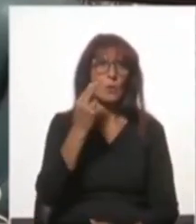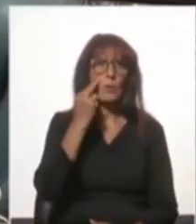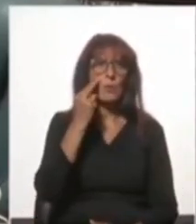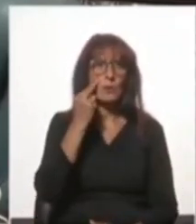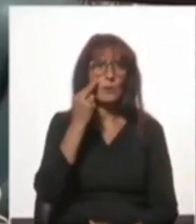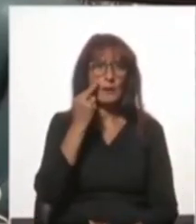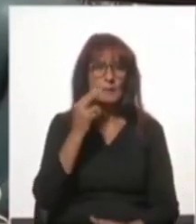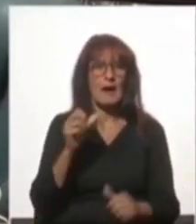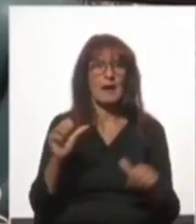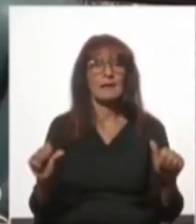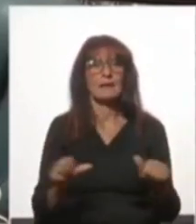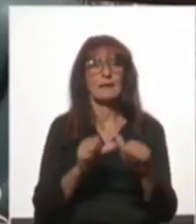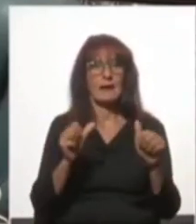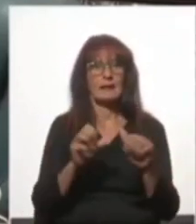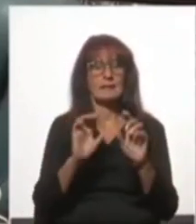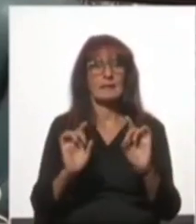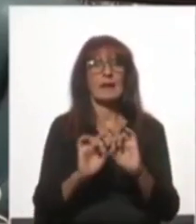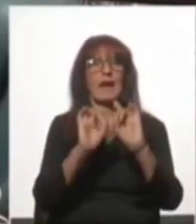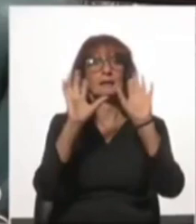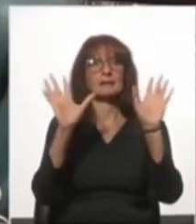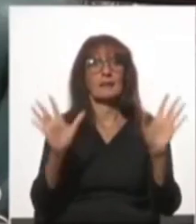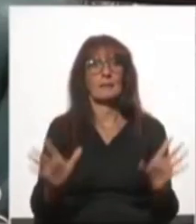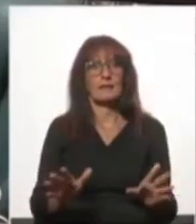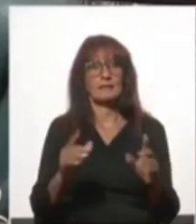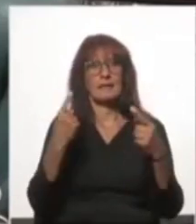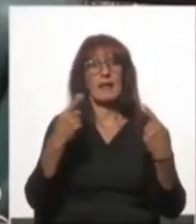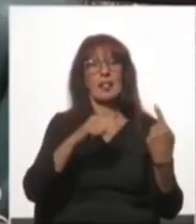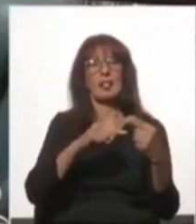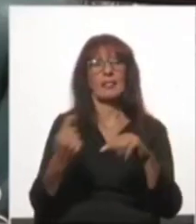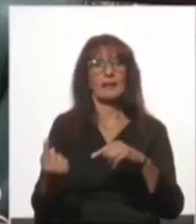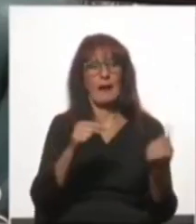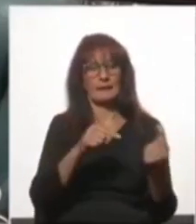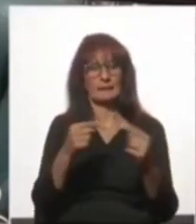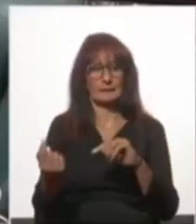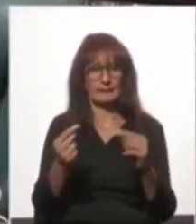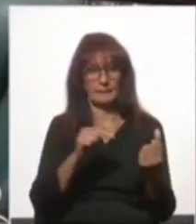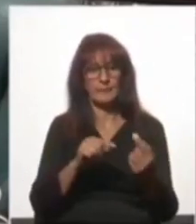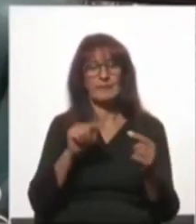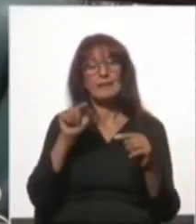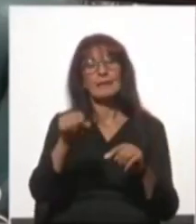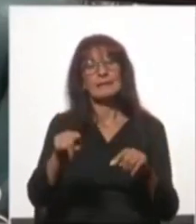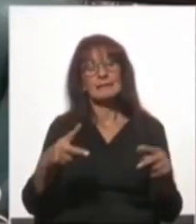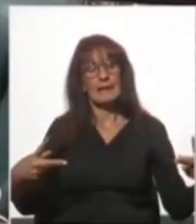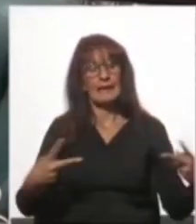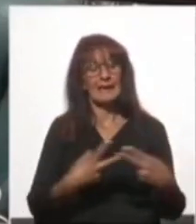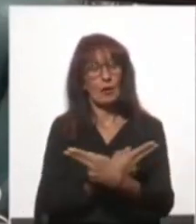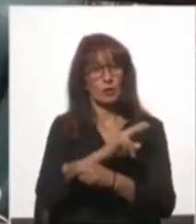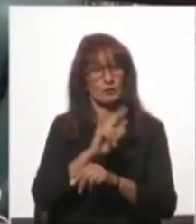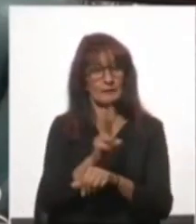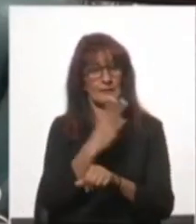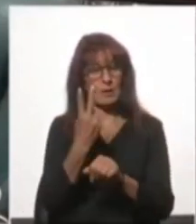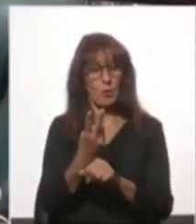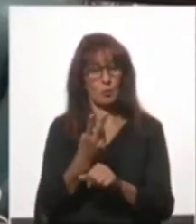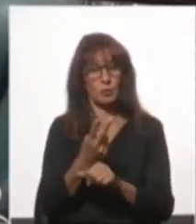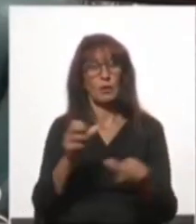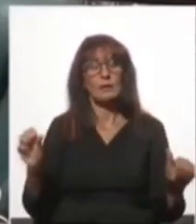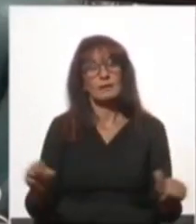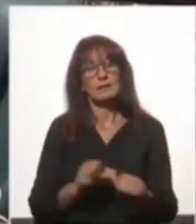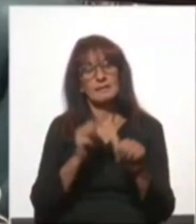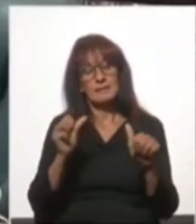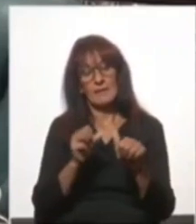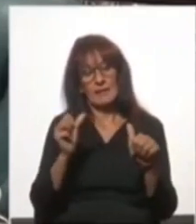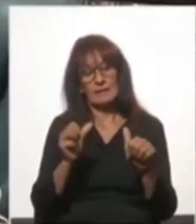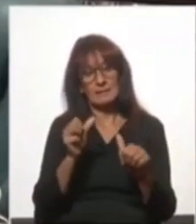a la transparencia y al debate democrático, que es que ese recorte segundo no se va a hacer en función de lo que se discuta